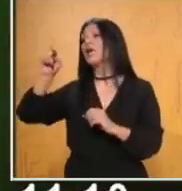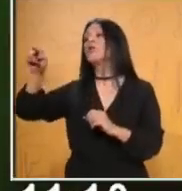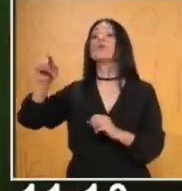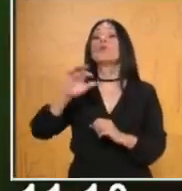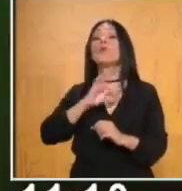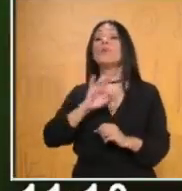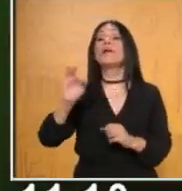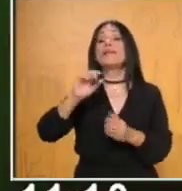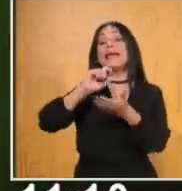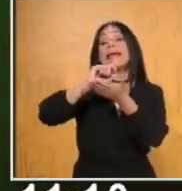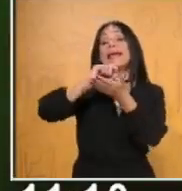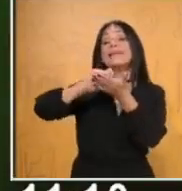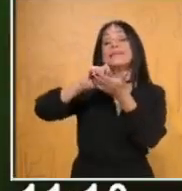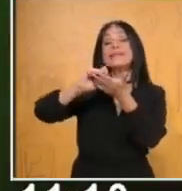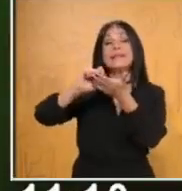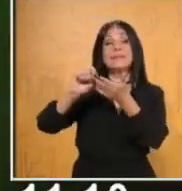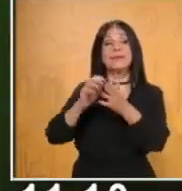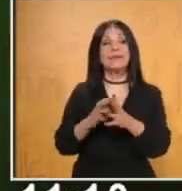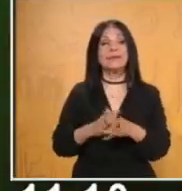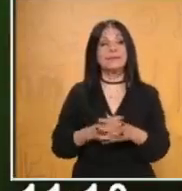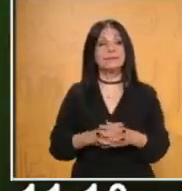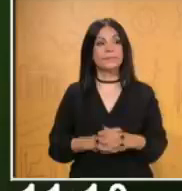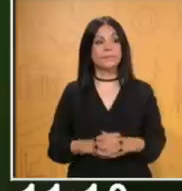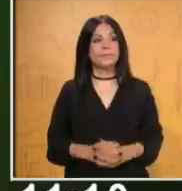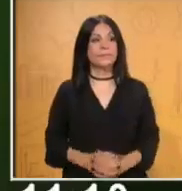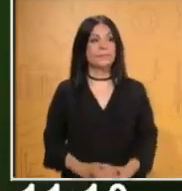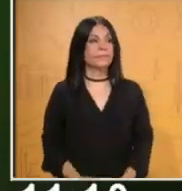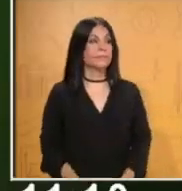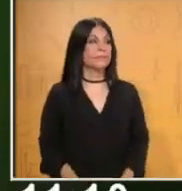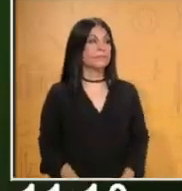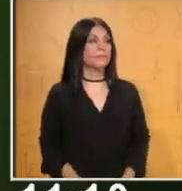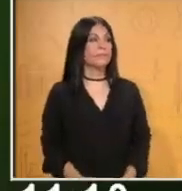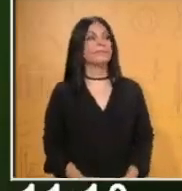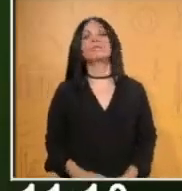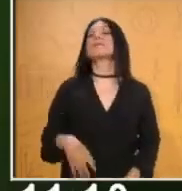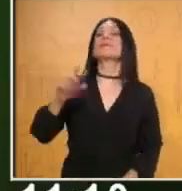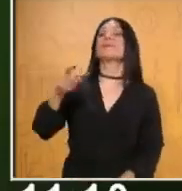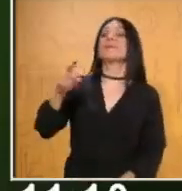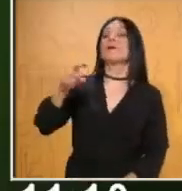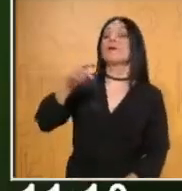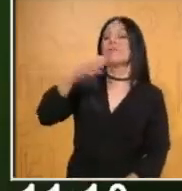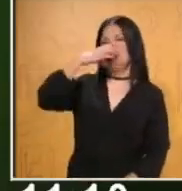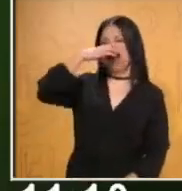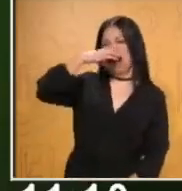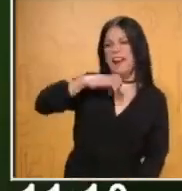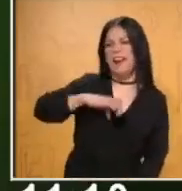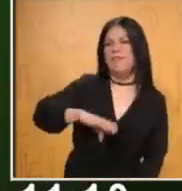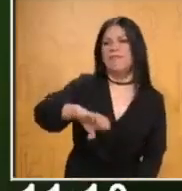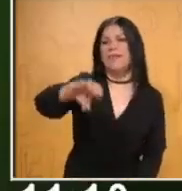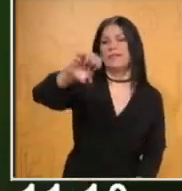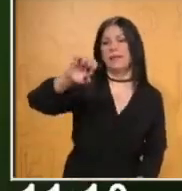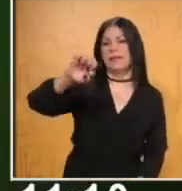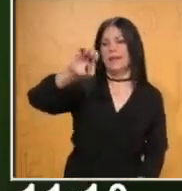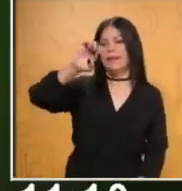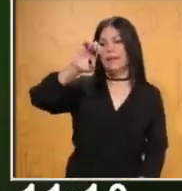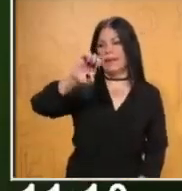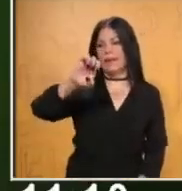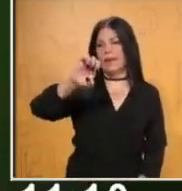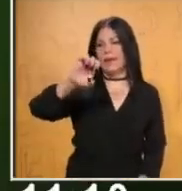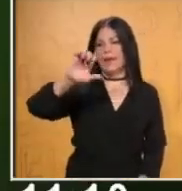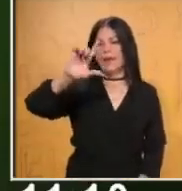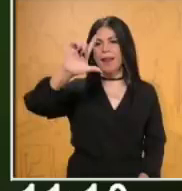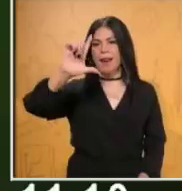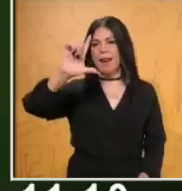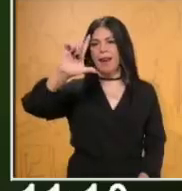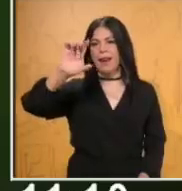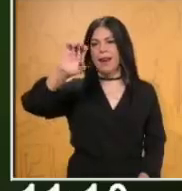La primera frase de la parte superior, maestra, ¿cuáles serían? Sería elefante. Sugiero que escribas en el sentido de las